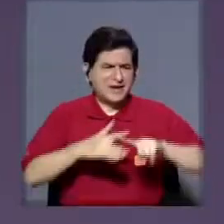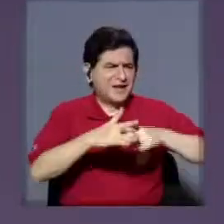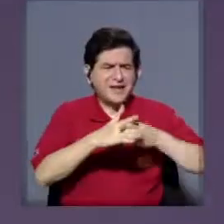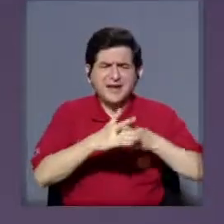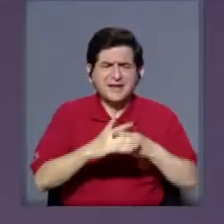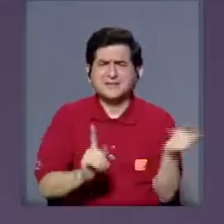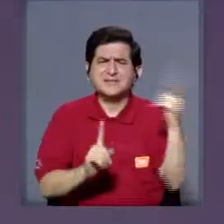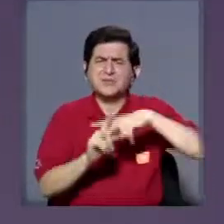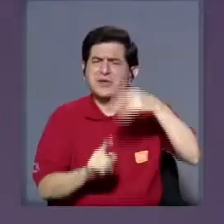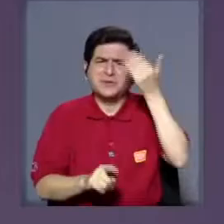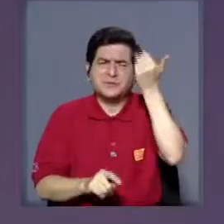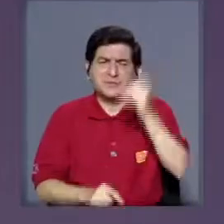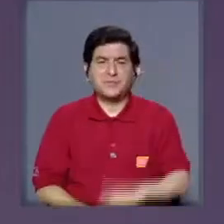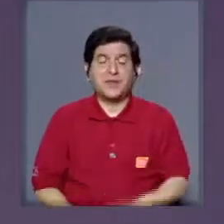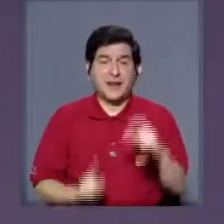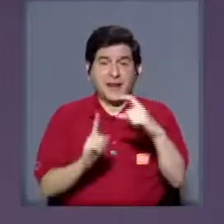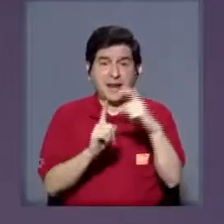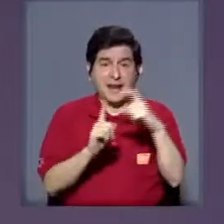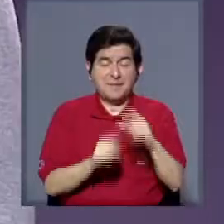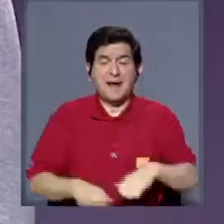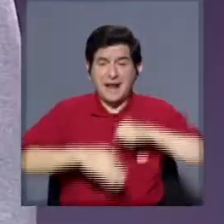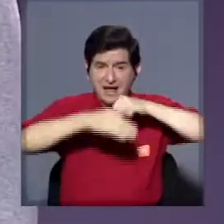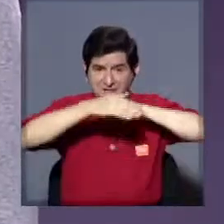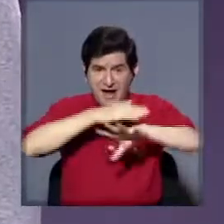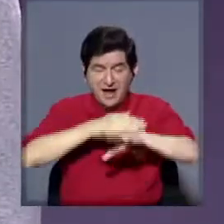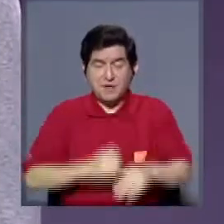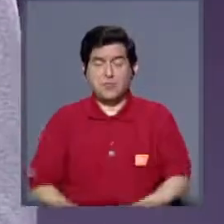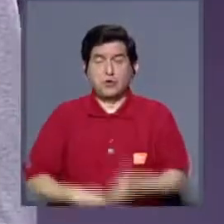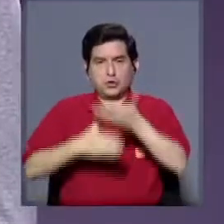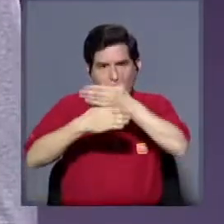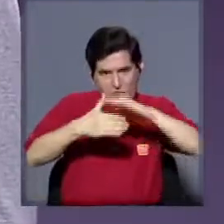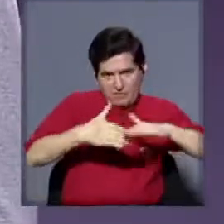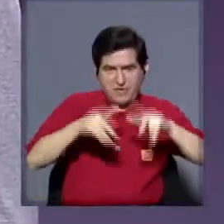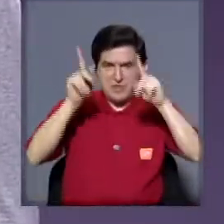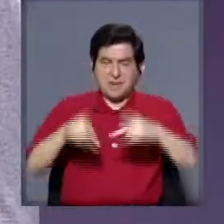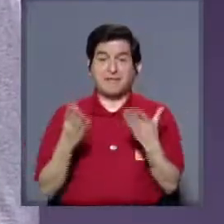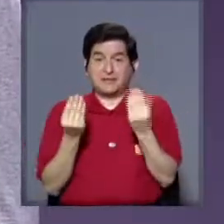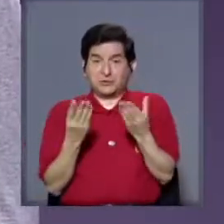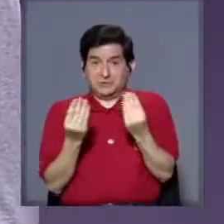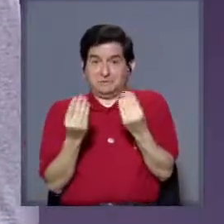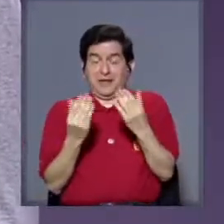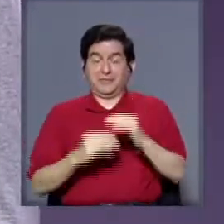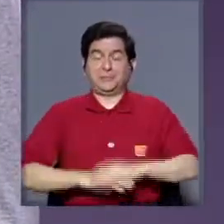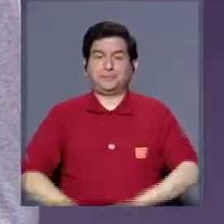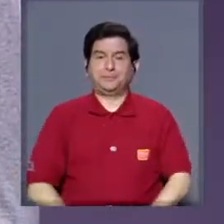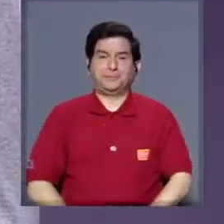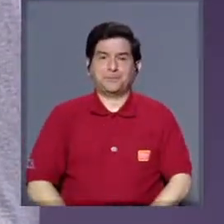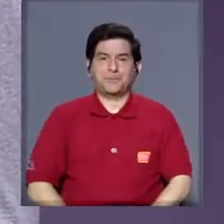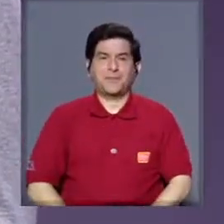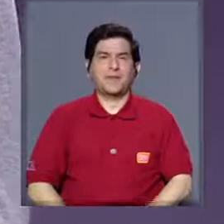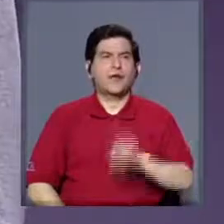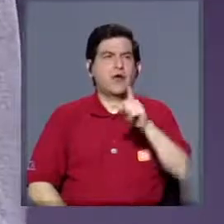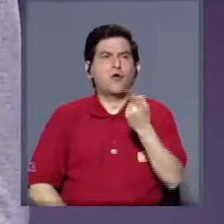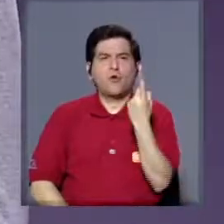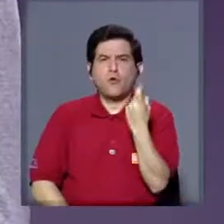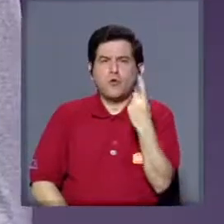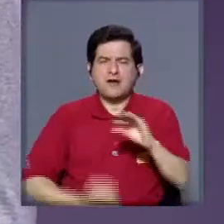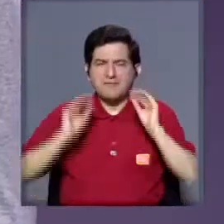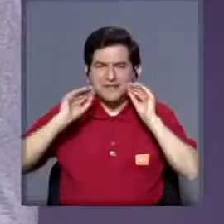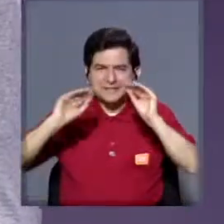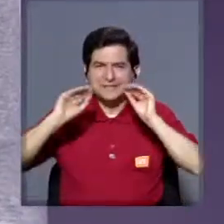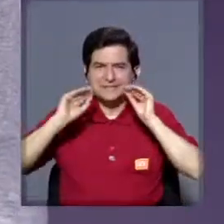yo pienso que la palabra polariza y la gente le tiene mucho miedo y hay una falta de pedagogía